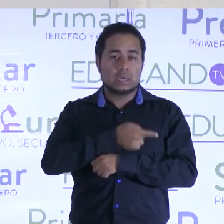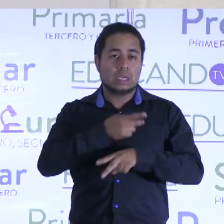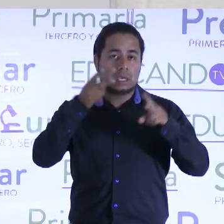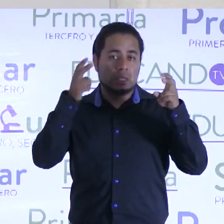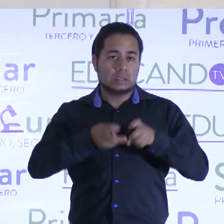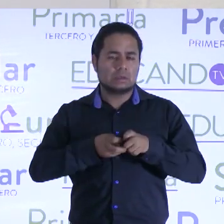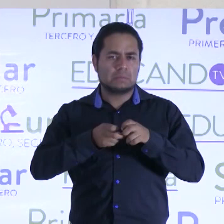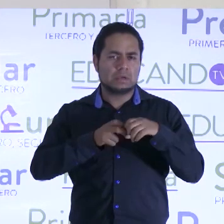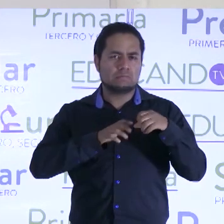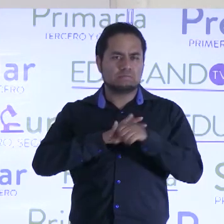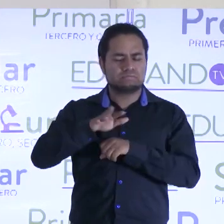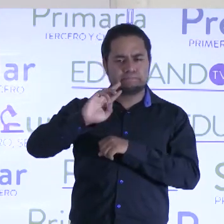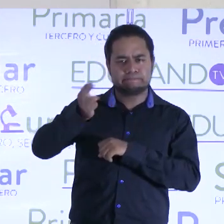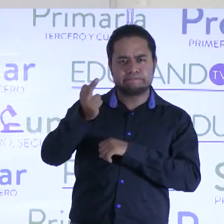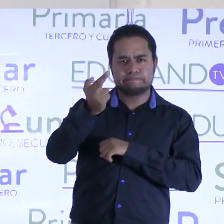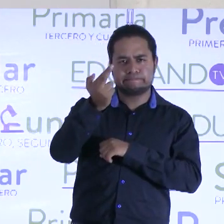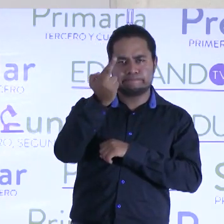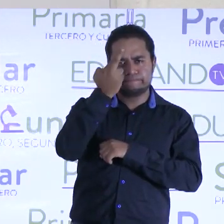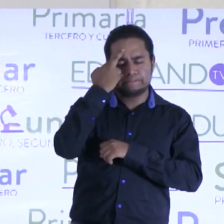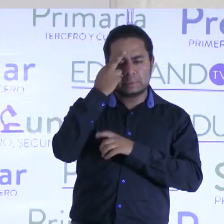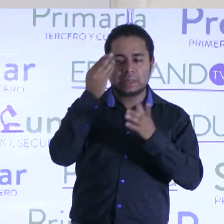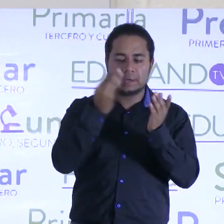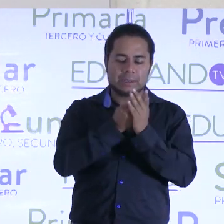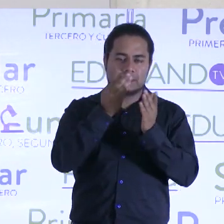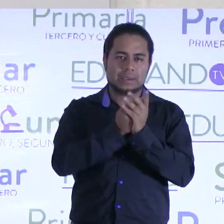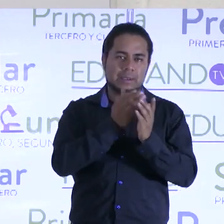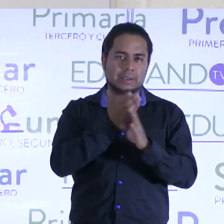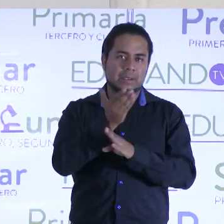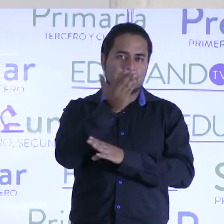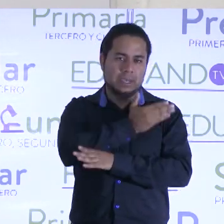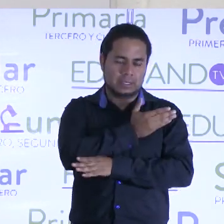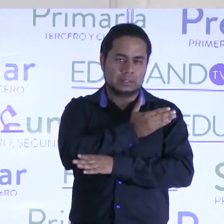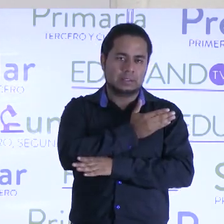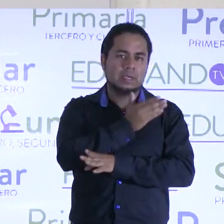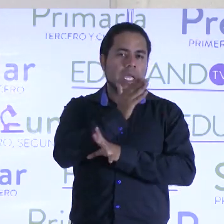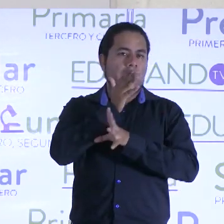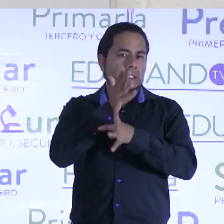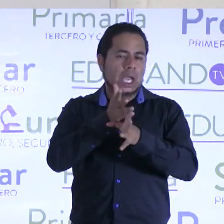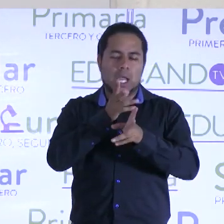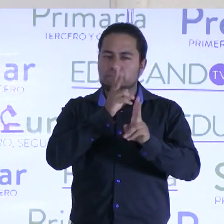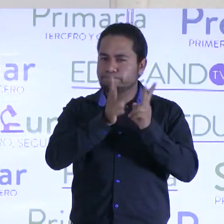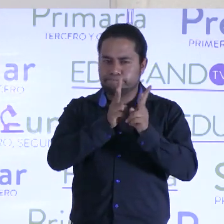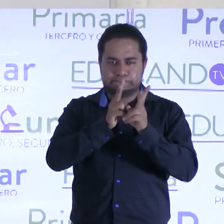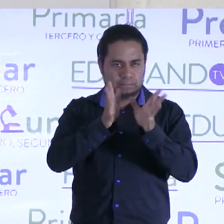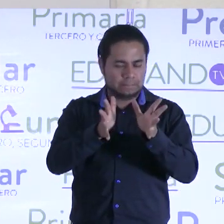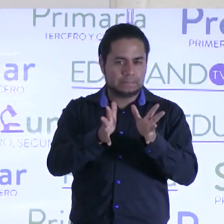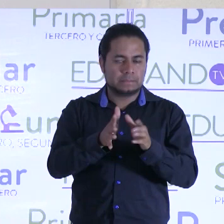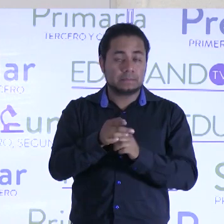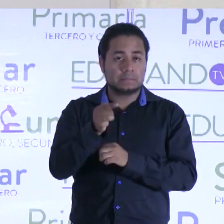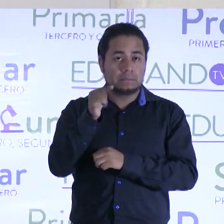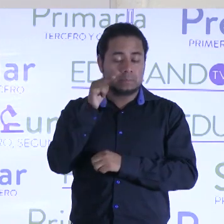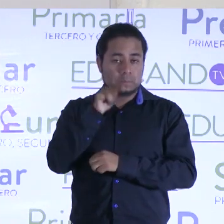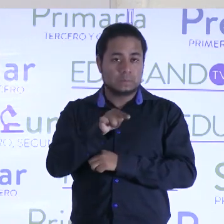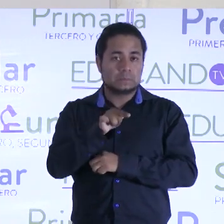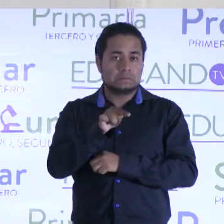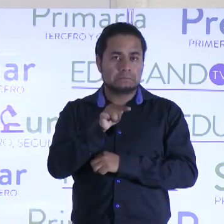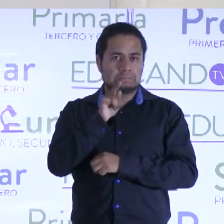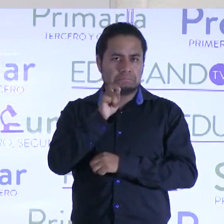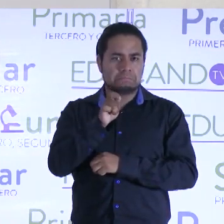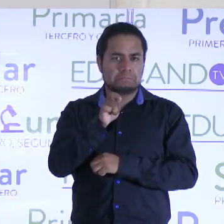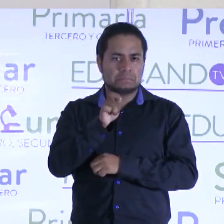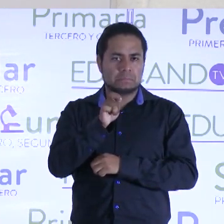tema nos va a hacer recordar una sesión anterior que ya habíamos platicado, en la